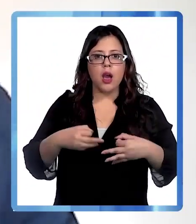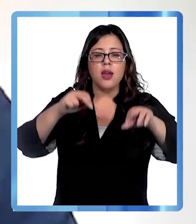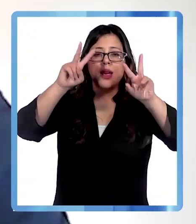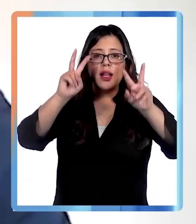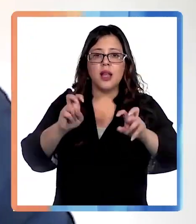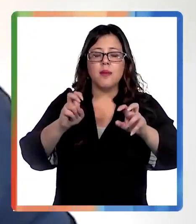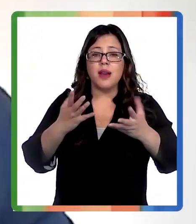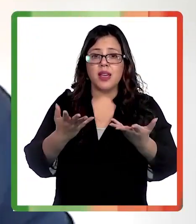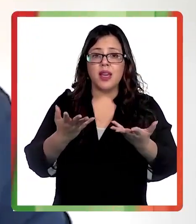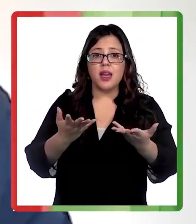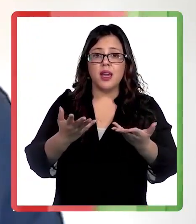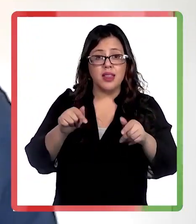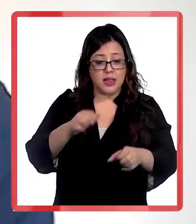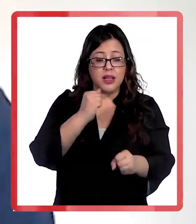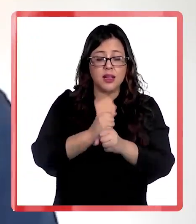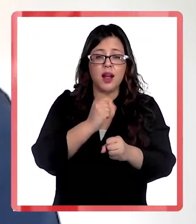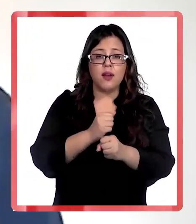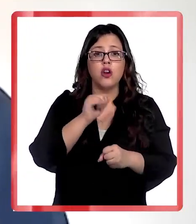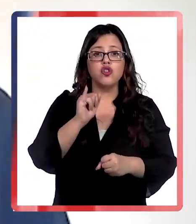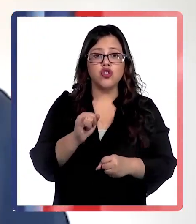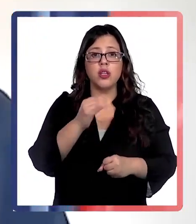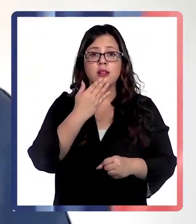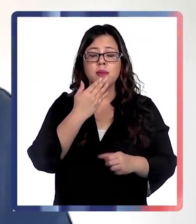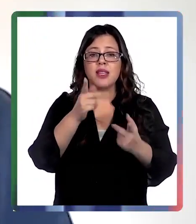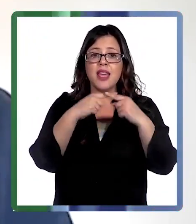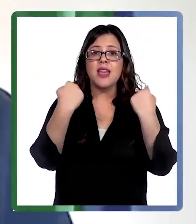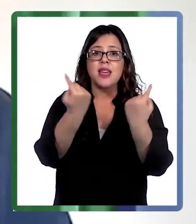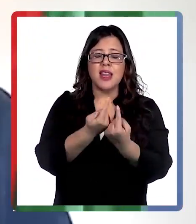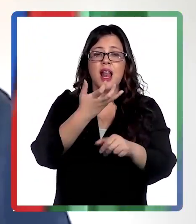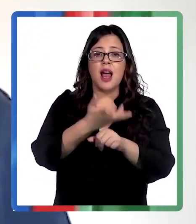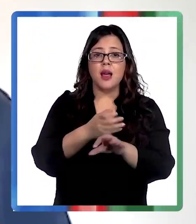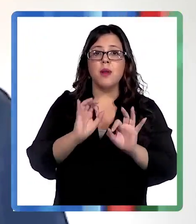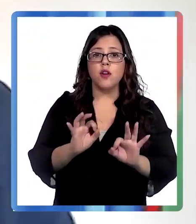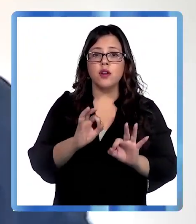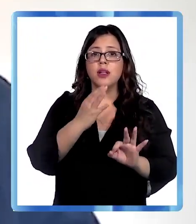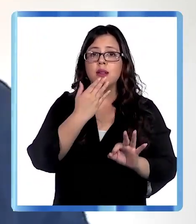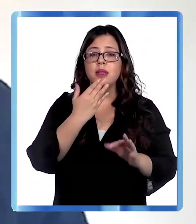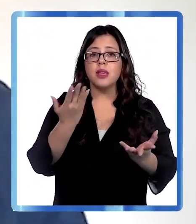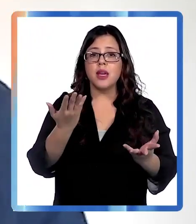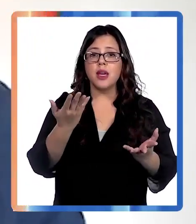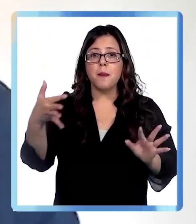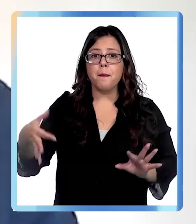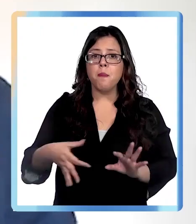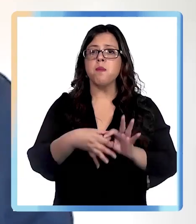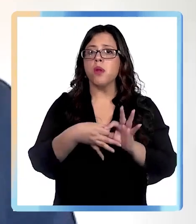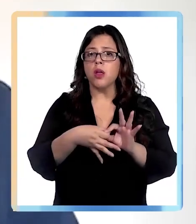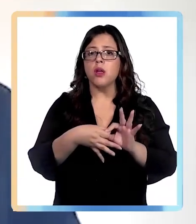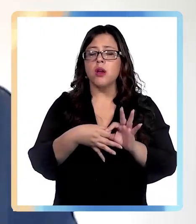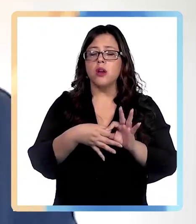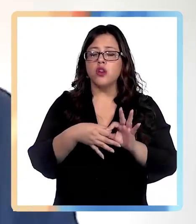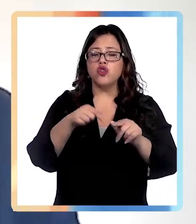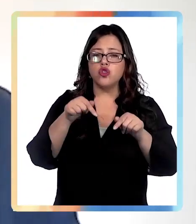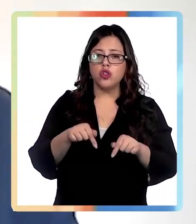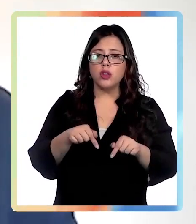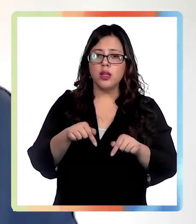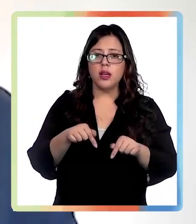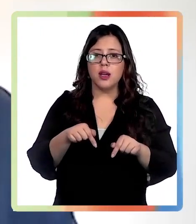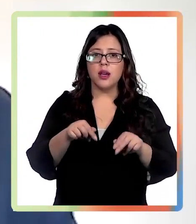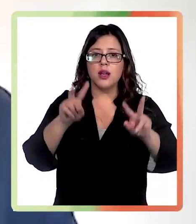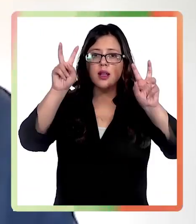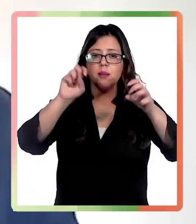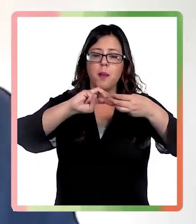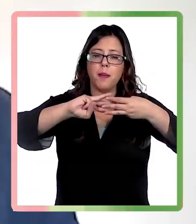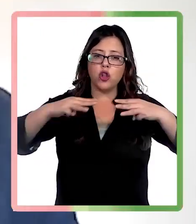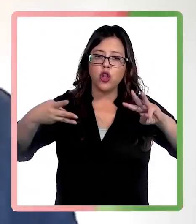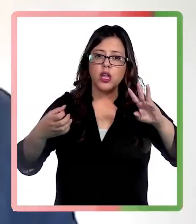no solamente respecto a la disciplina, ¿eh? Que en general eso, si bien hay perfeccionamiento continuo en relación a ello, yo diría que precisamente